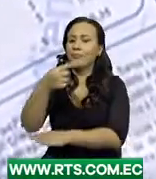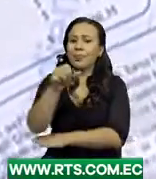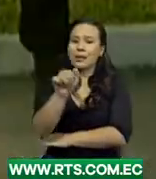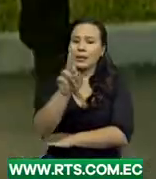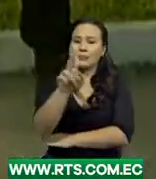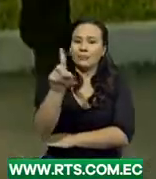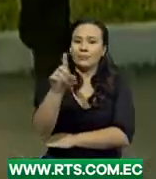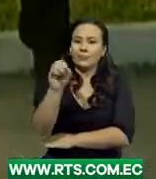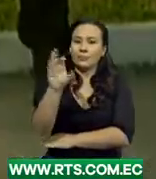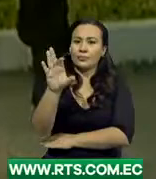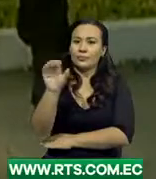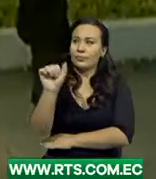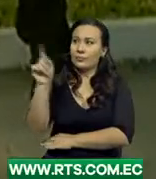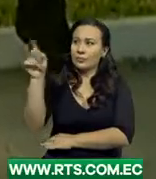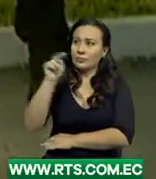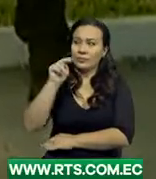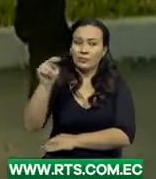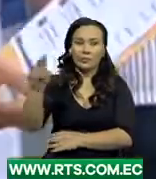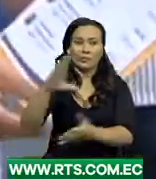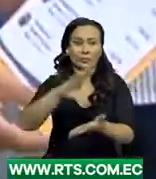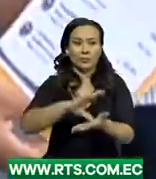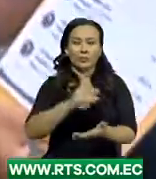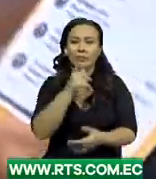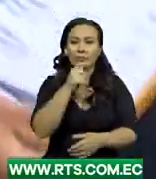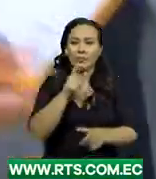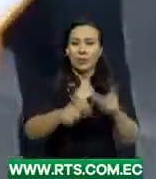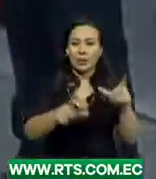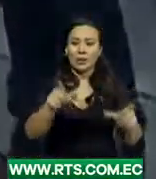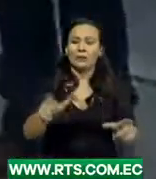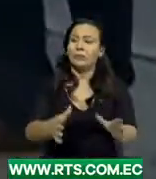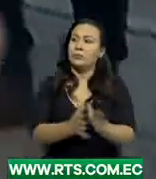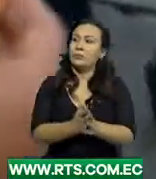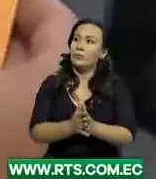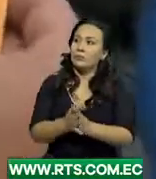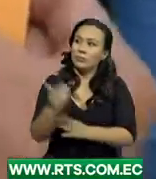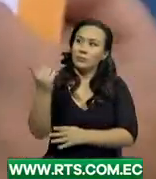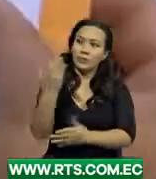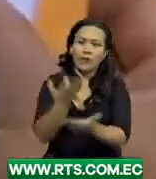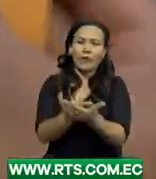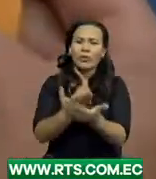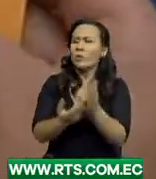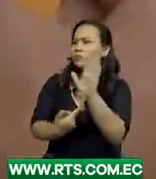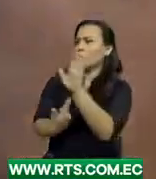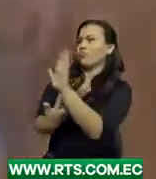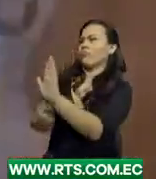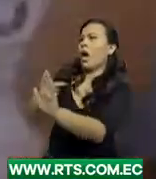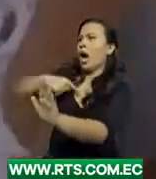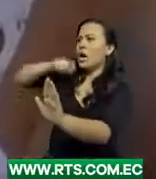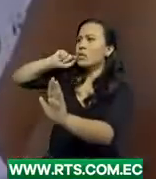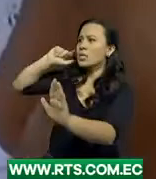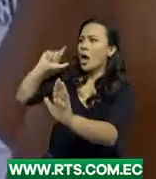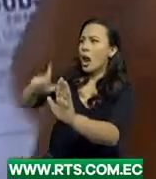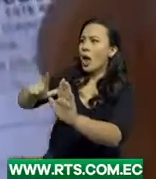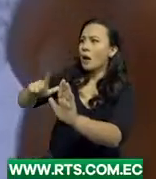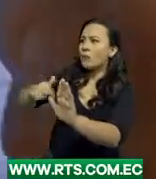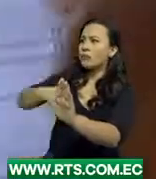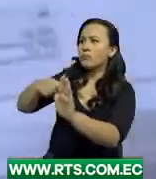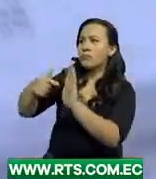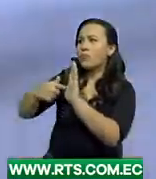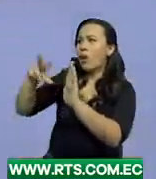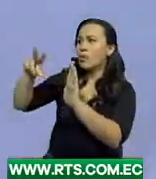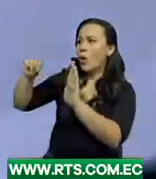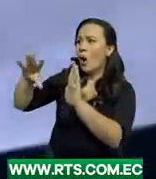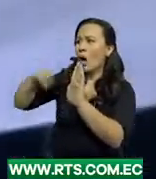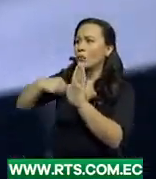ciudad se hicieron presentes ciudadanos que con planillas en mano rechazan el alto costo que tienen que pagar por el consumo de